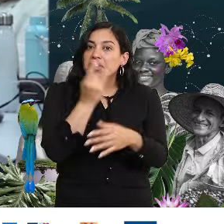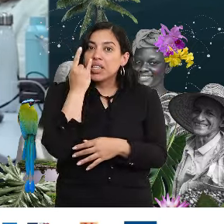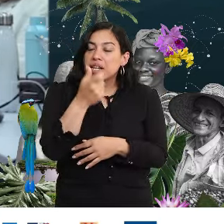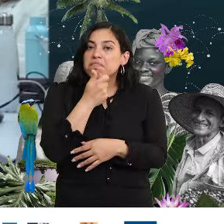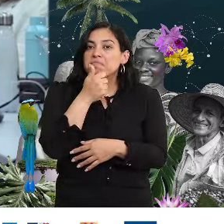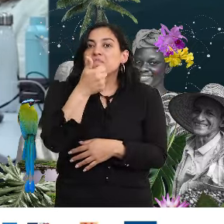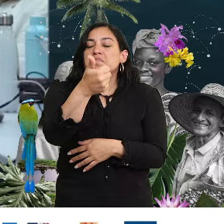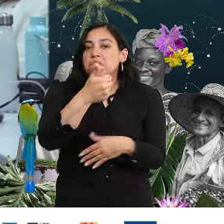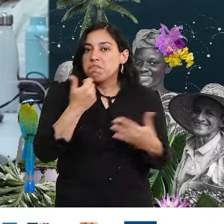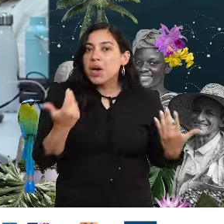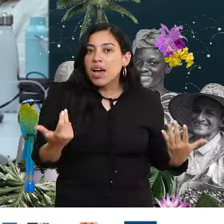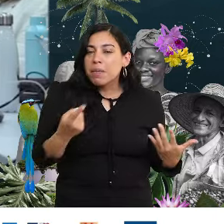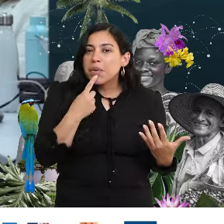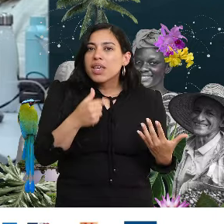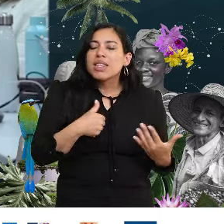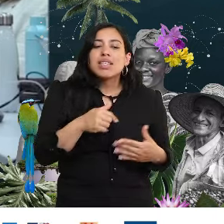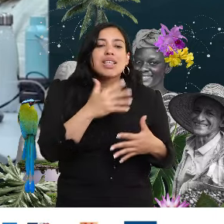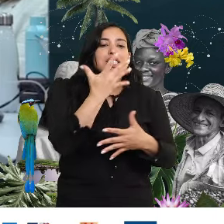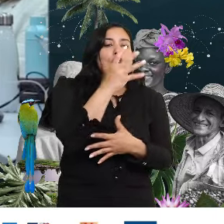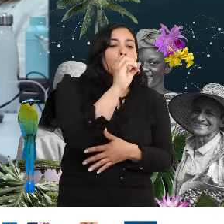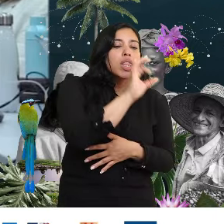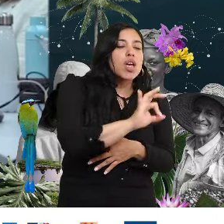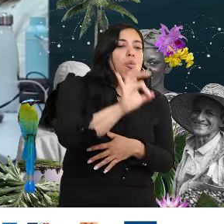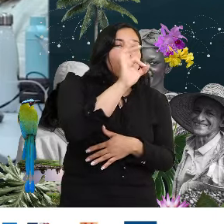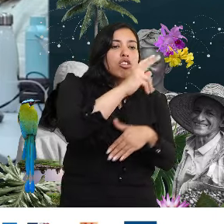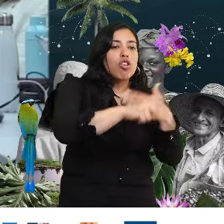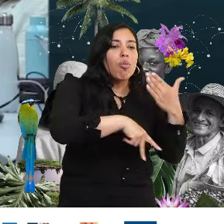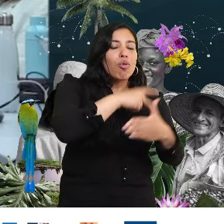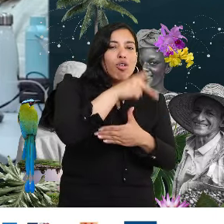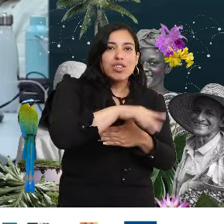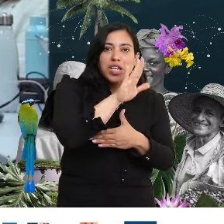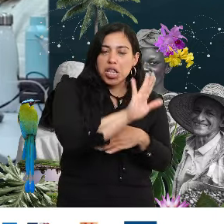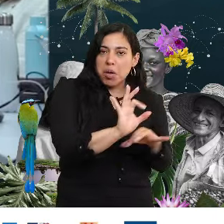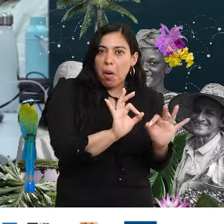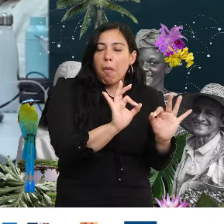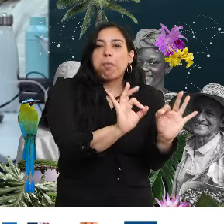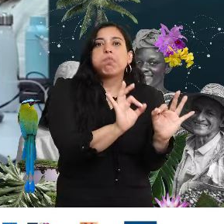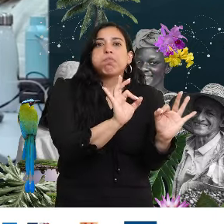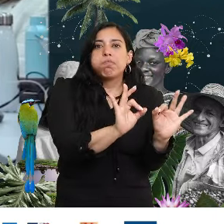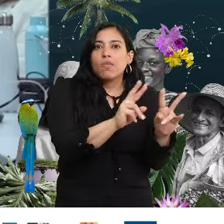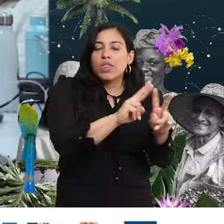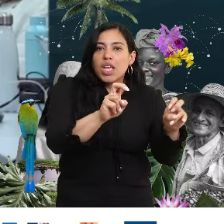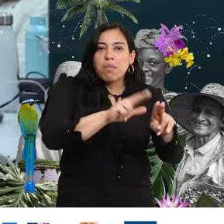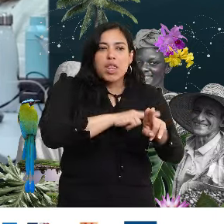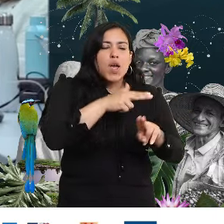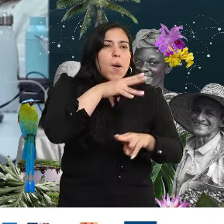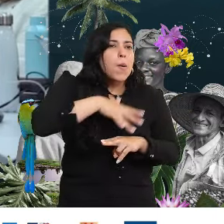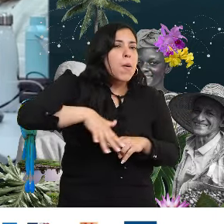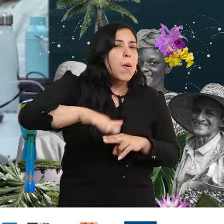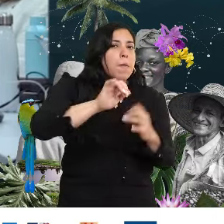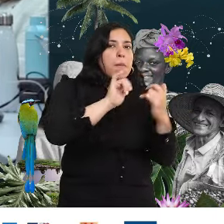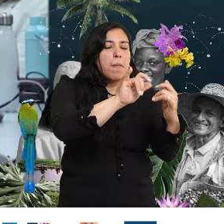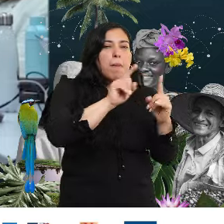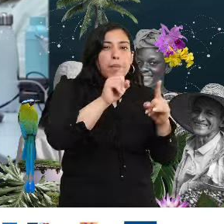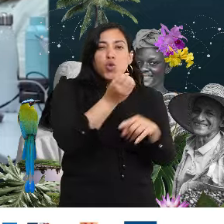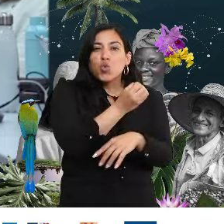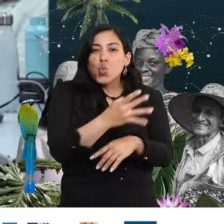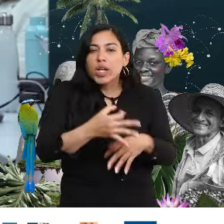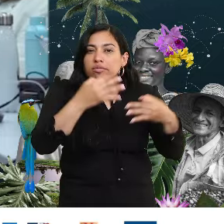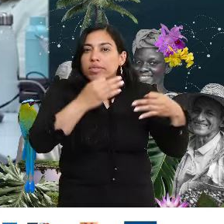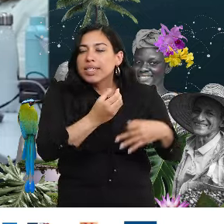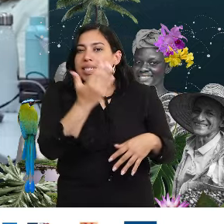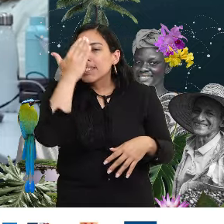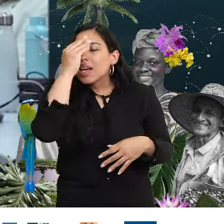dato de que 50% de los proyectos JEF han estado en zonas de conflicto, pero no hay una aproximación